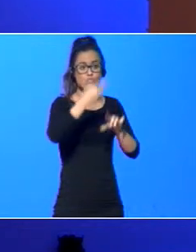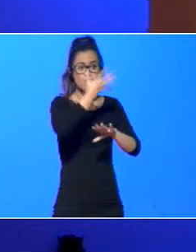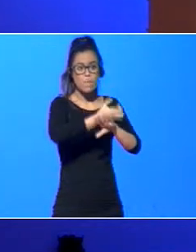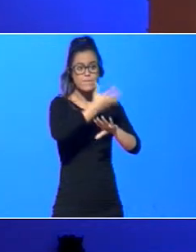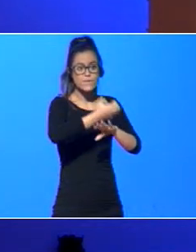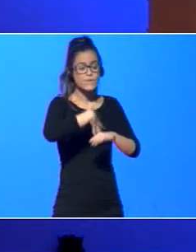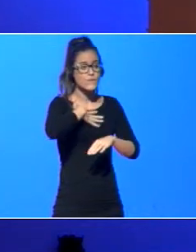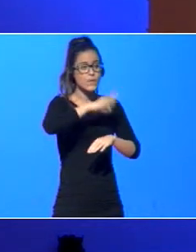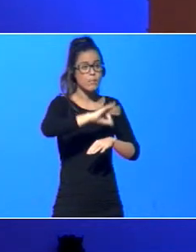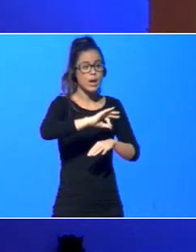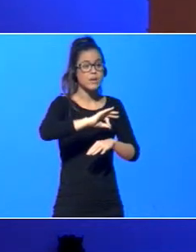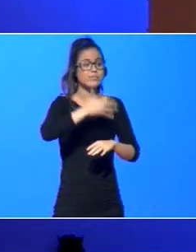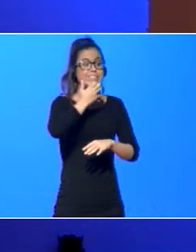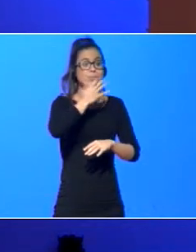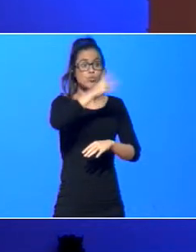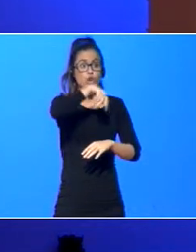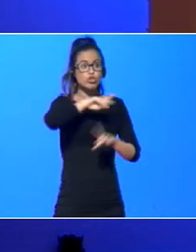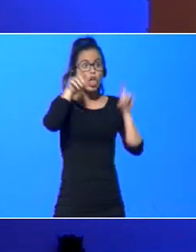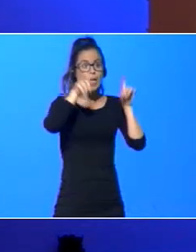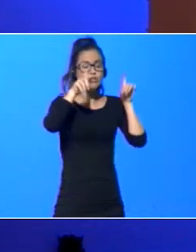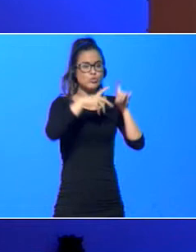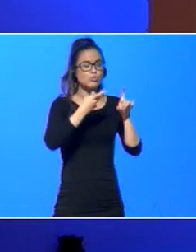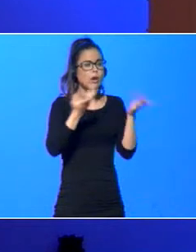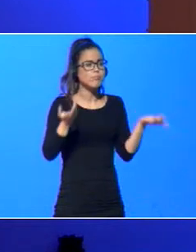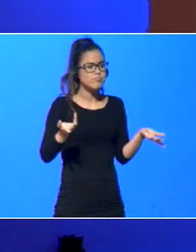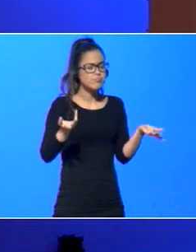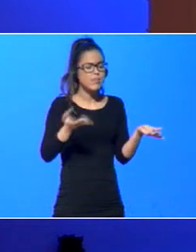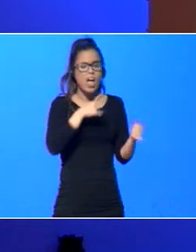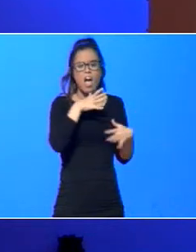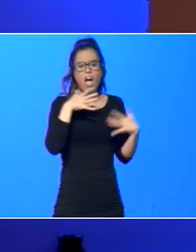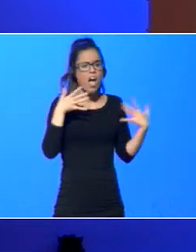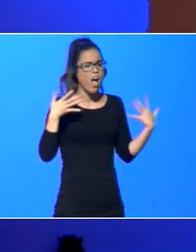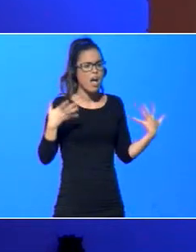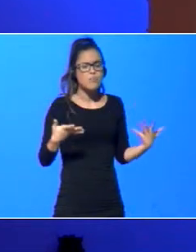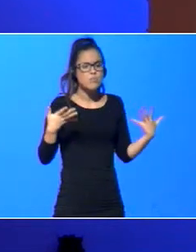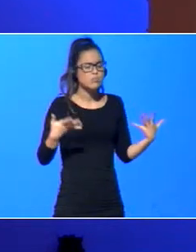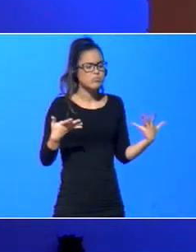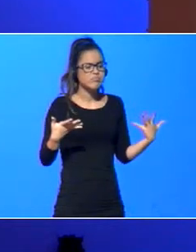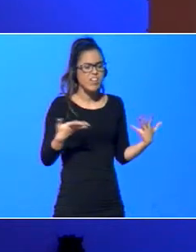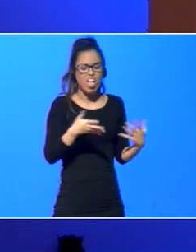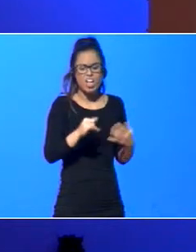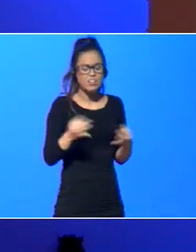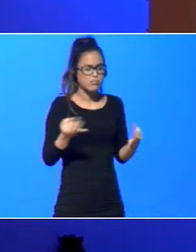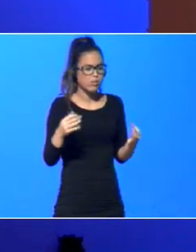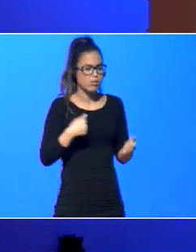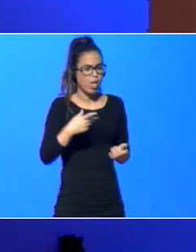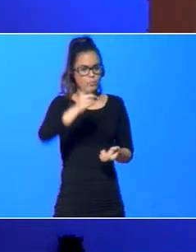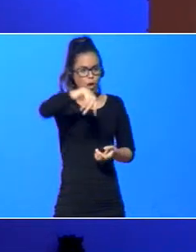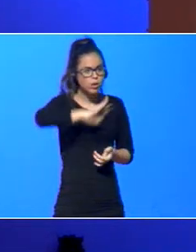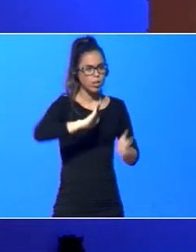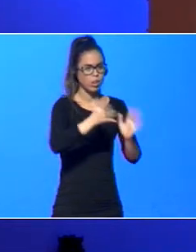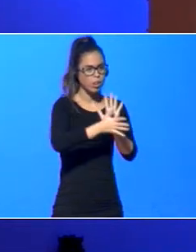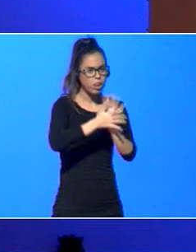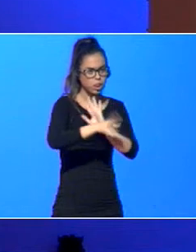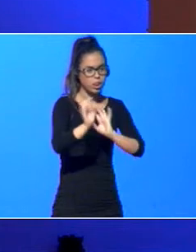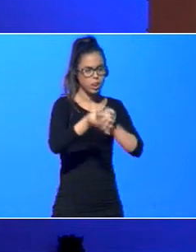bertan horrian, ze eskuntzara joaten basarie, zer dagoen momentu honetan nik ez daukat zertan kontatu behar zuei. Dena